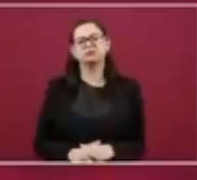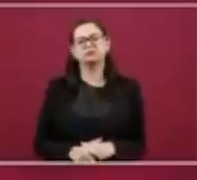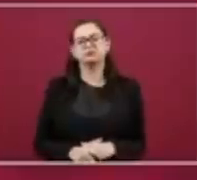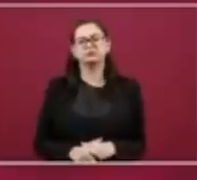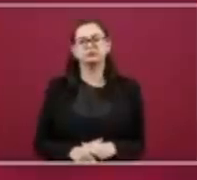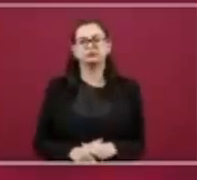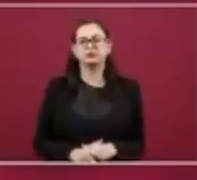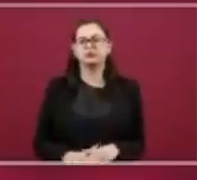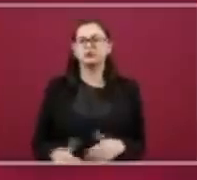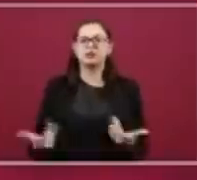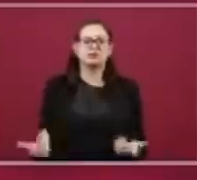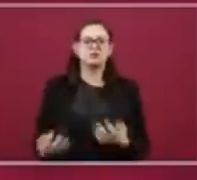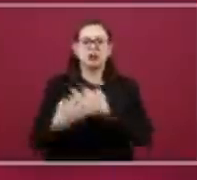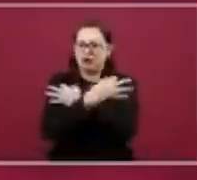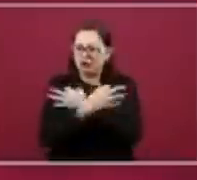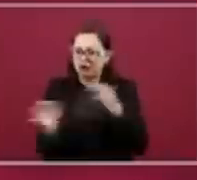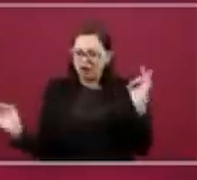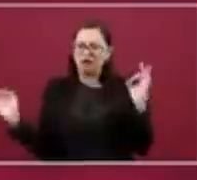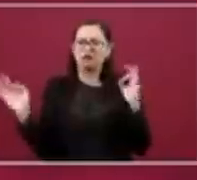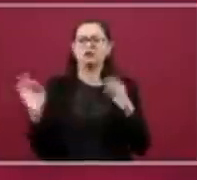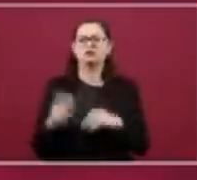un desplegado,